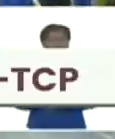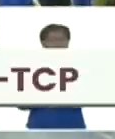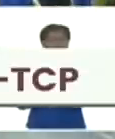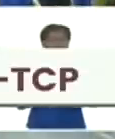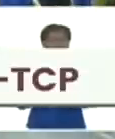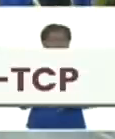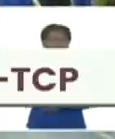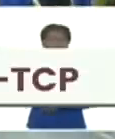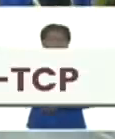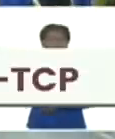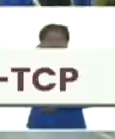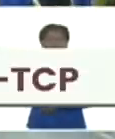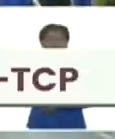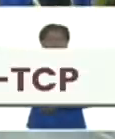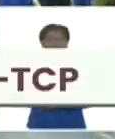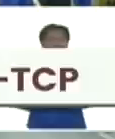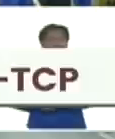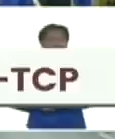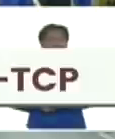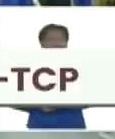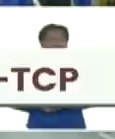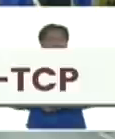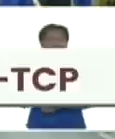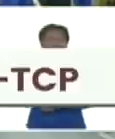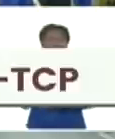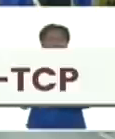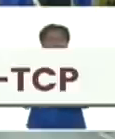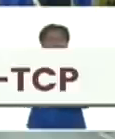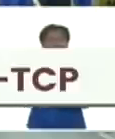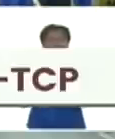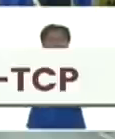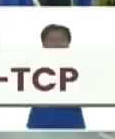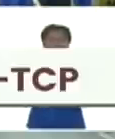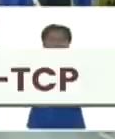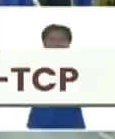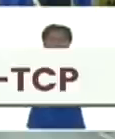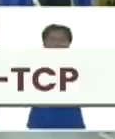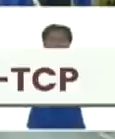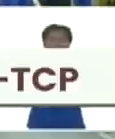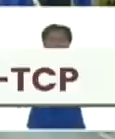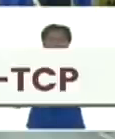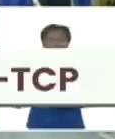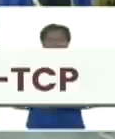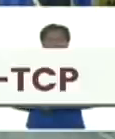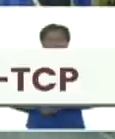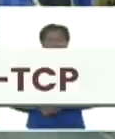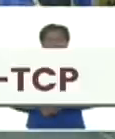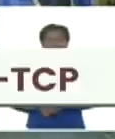No hay barrera para ellos. No hay barrera para ellos.